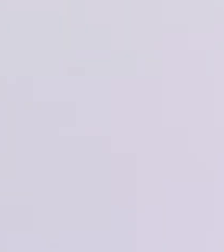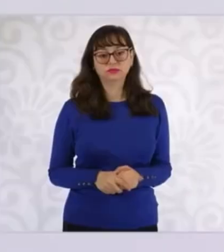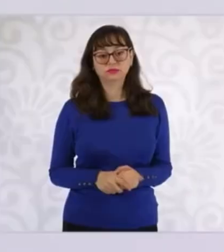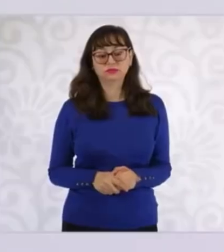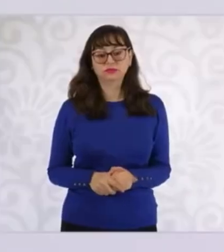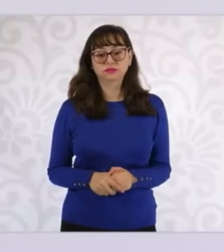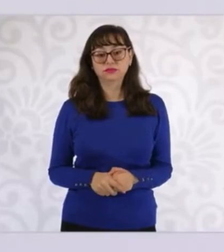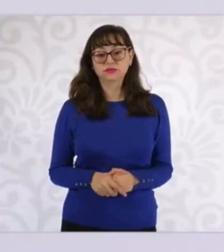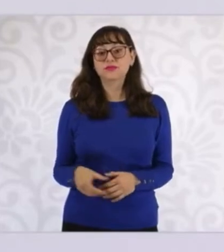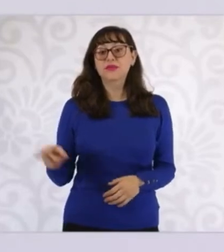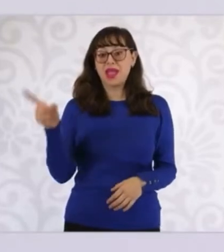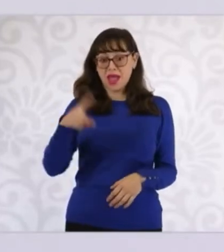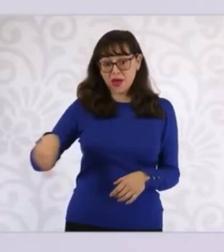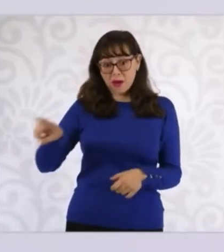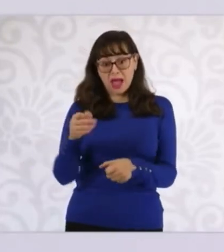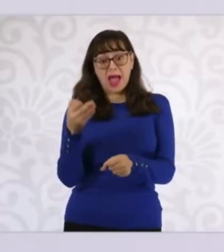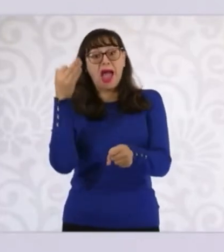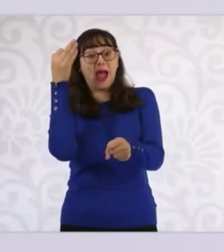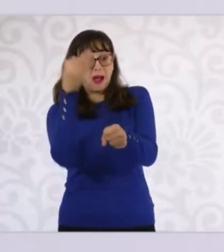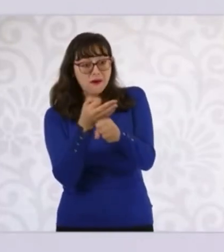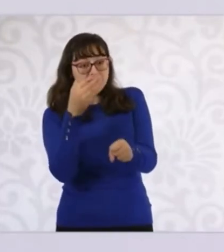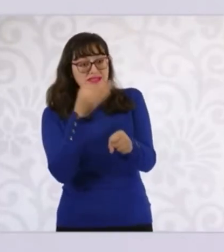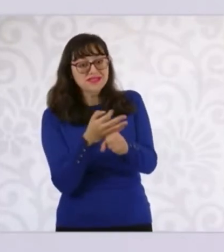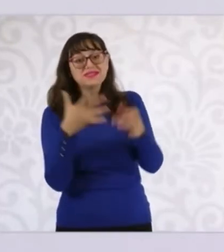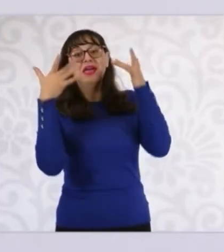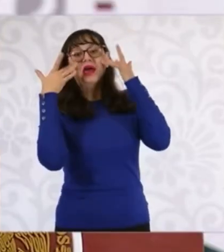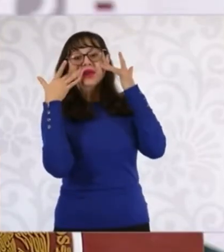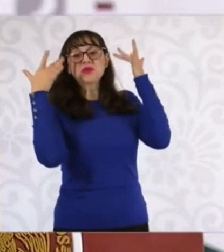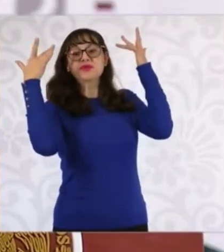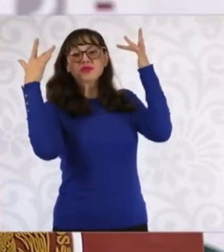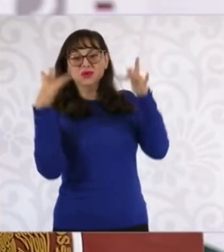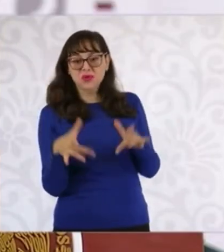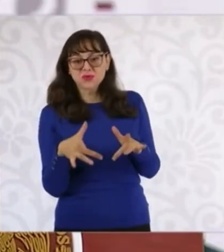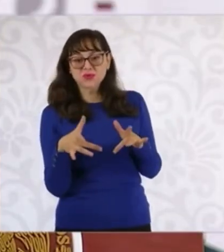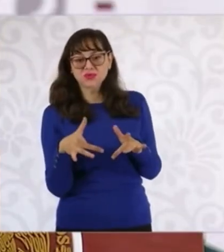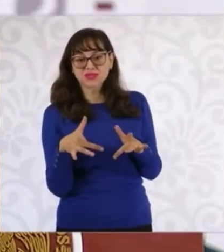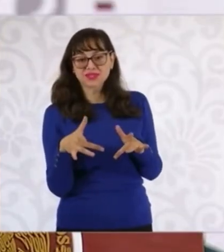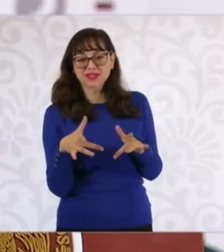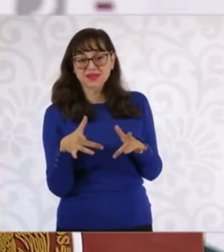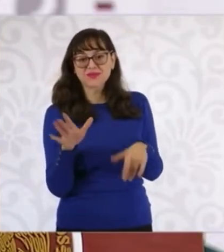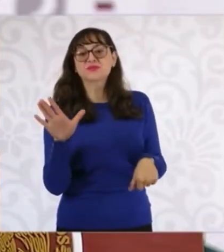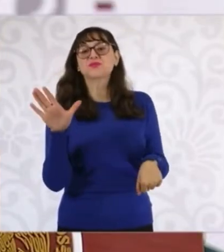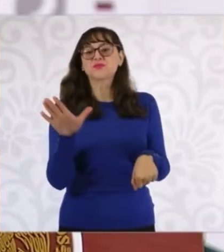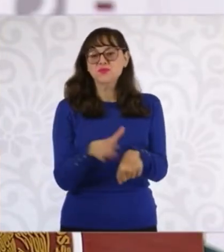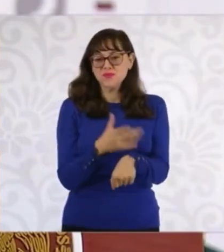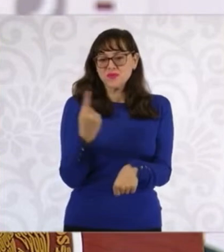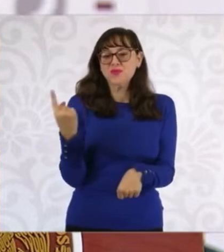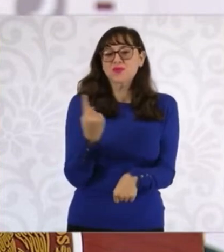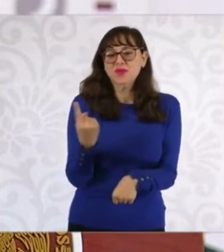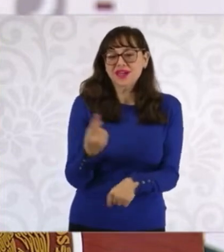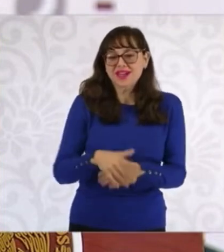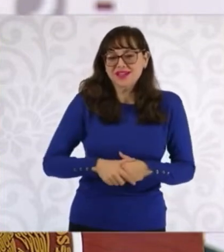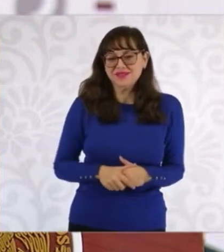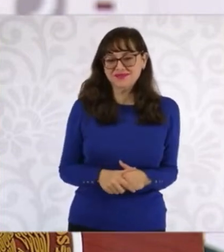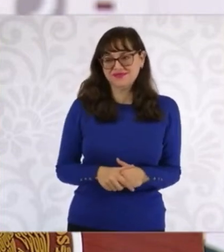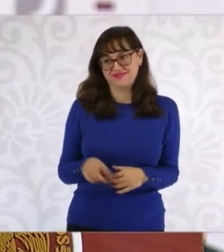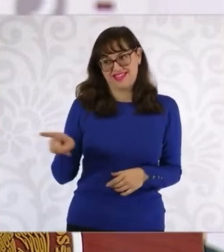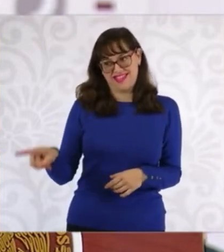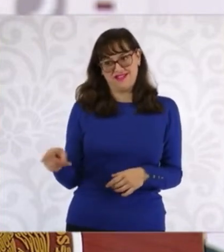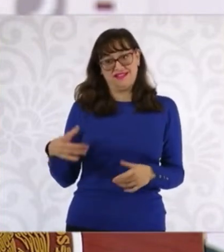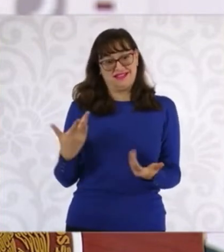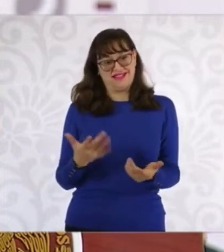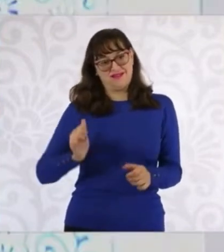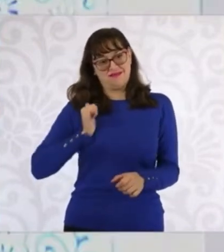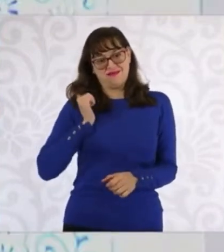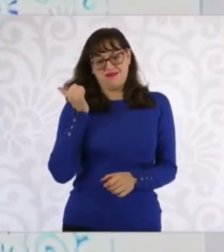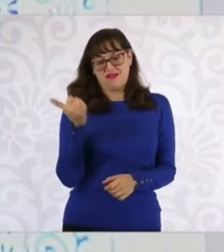Entonces, ¿su propuesta cuál es? Que se elijan a los ministros y ministras legislando sobre la reforma constitucional y